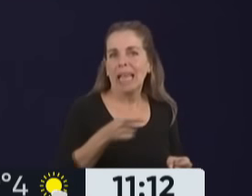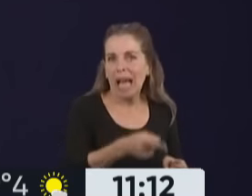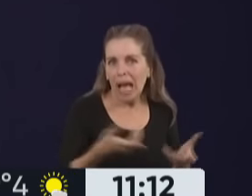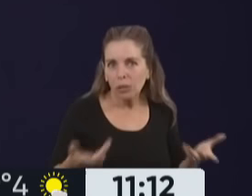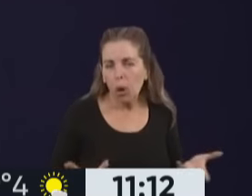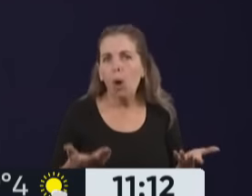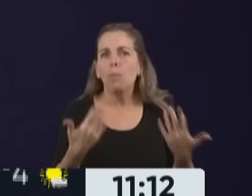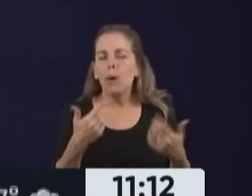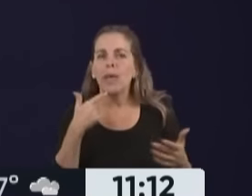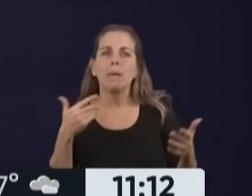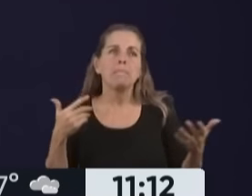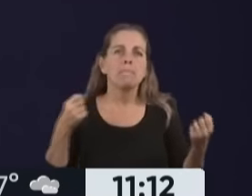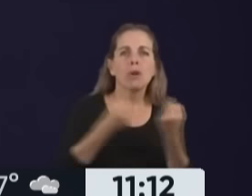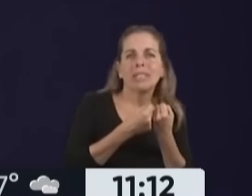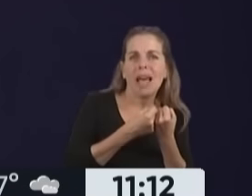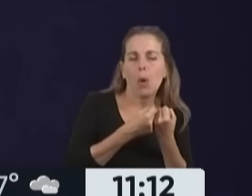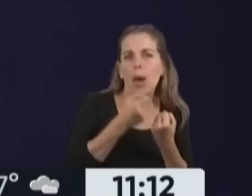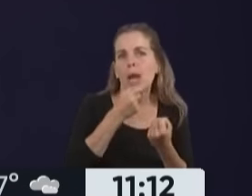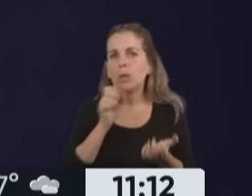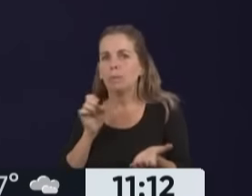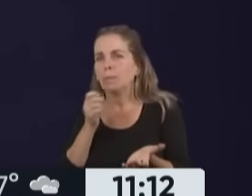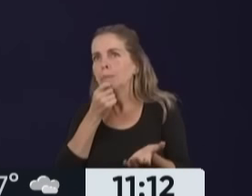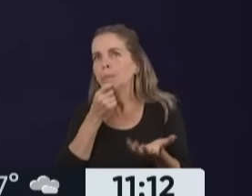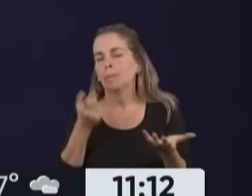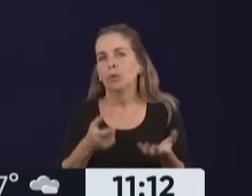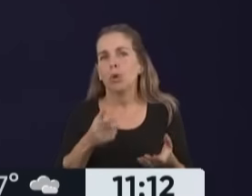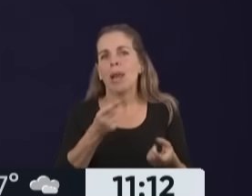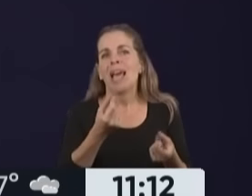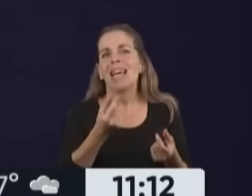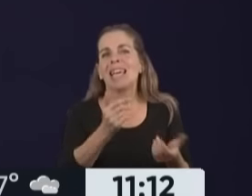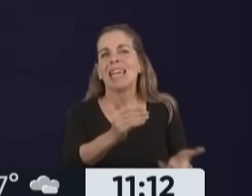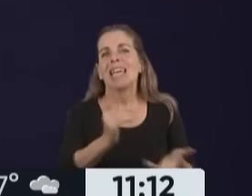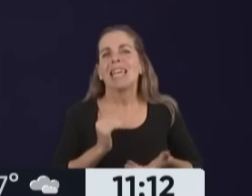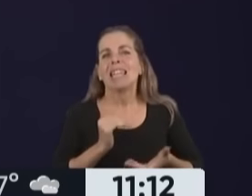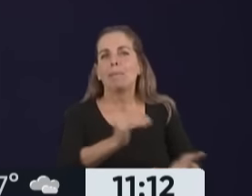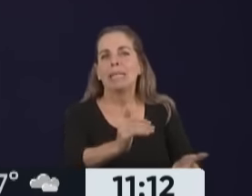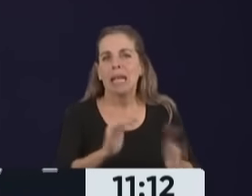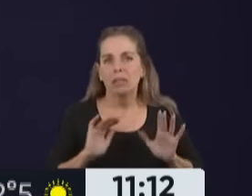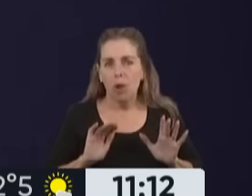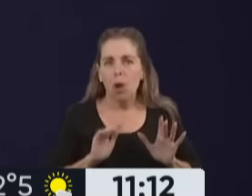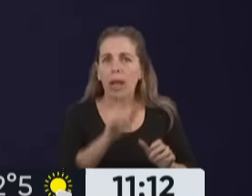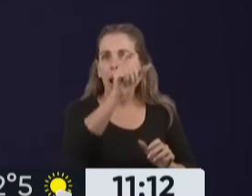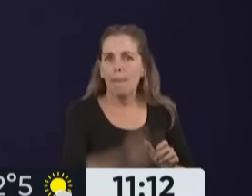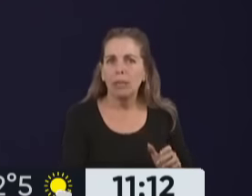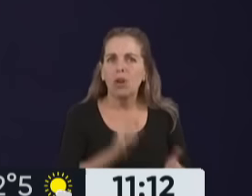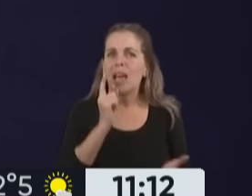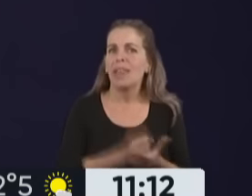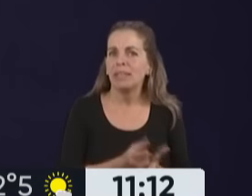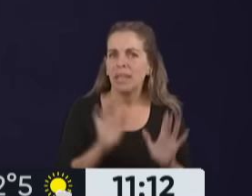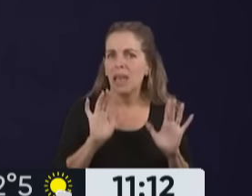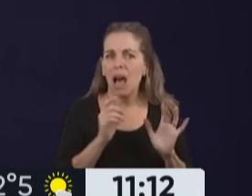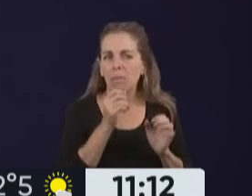esquema indemnizatorio que no sea el que hoy marca la normativa, sino que pueda elegir, que tenga la libertad de